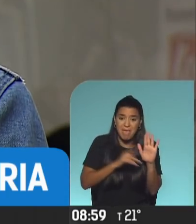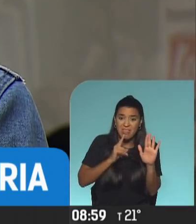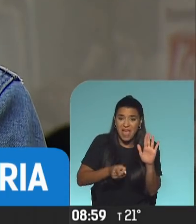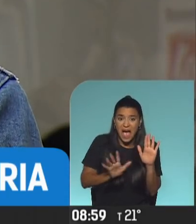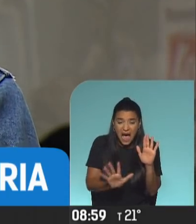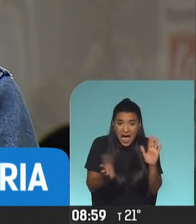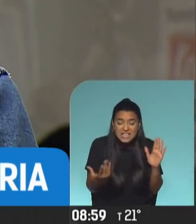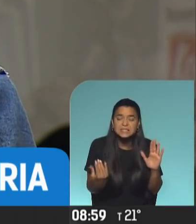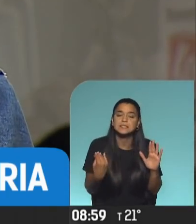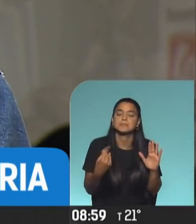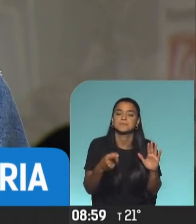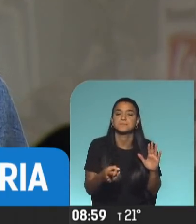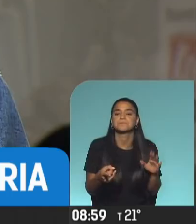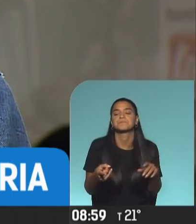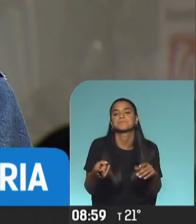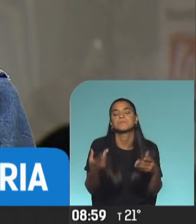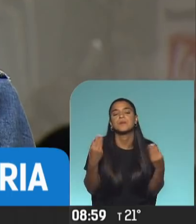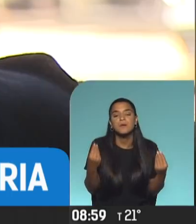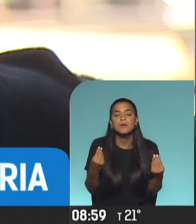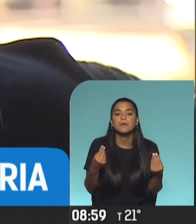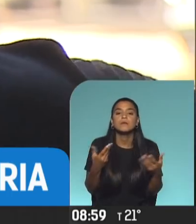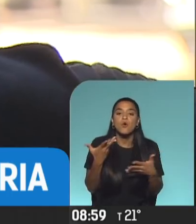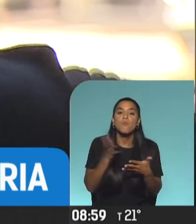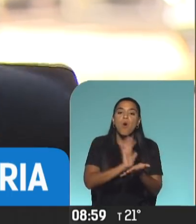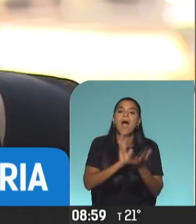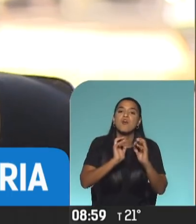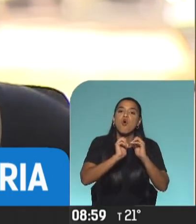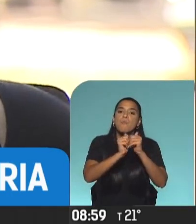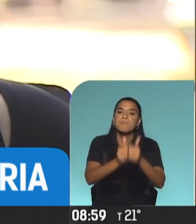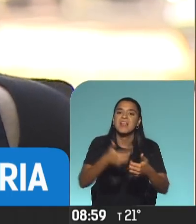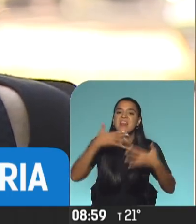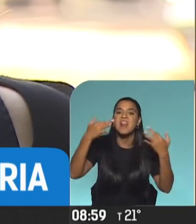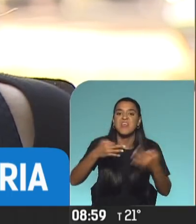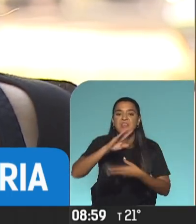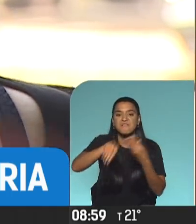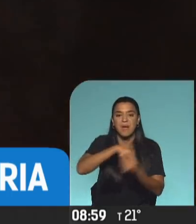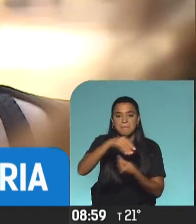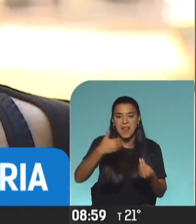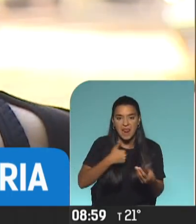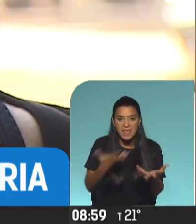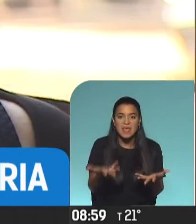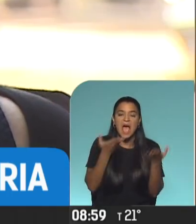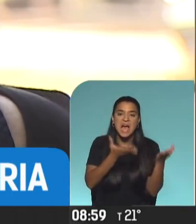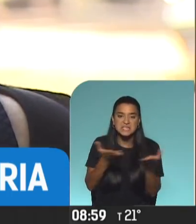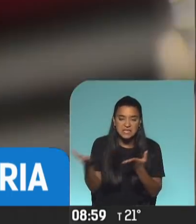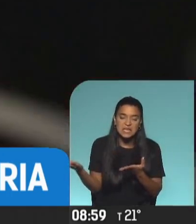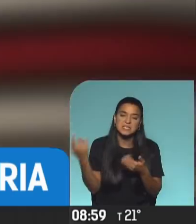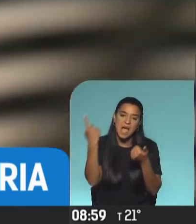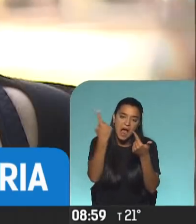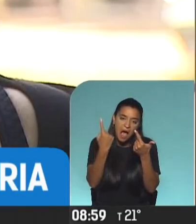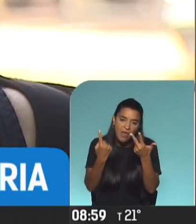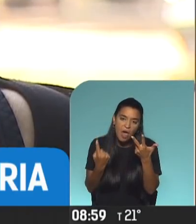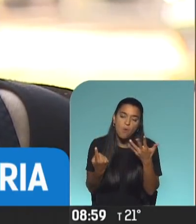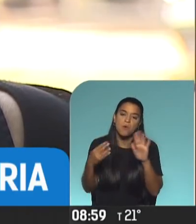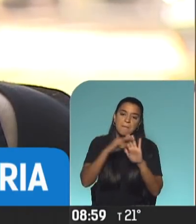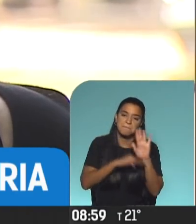hace es, como decíamos recién, ir acompañando la realidad de las familias argentinas en la asistencia con cada una de